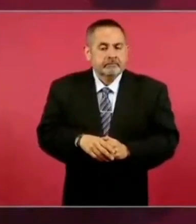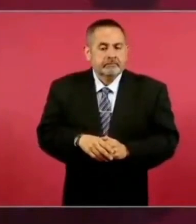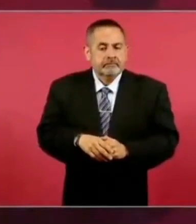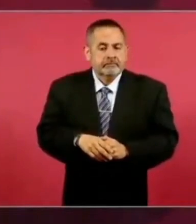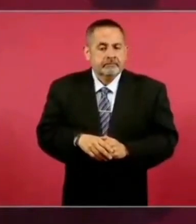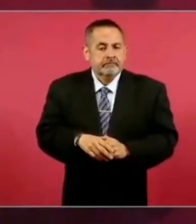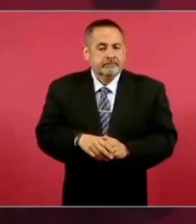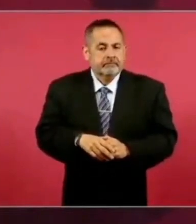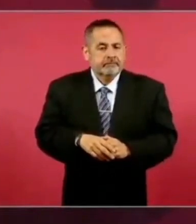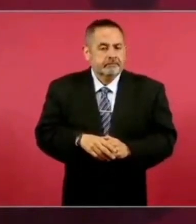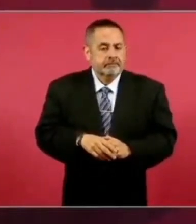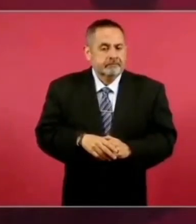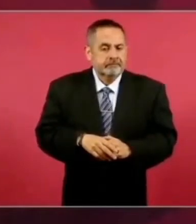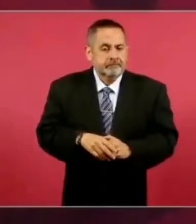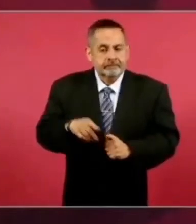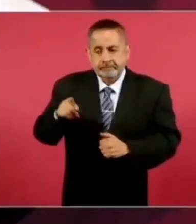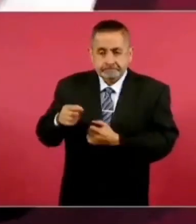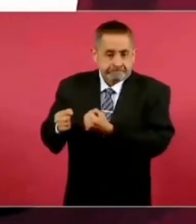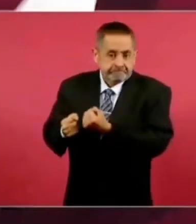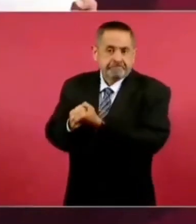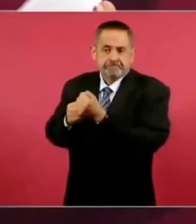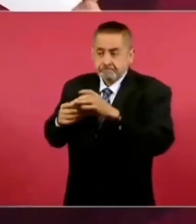lo podía haber